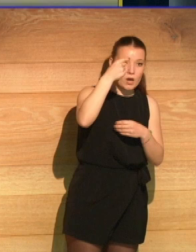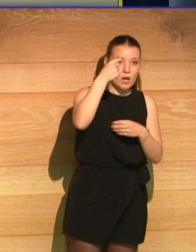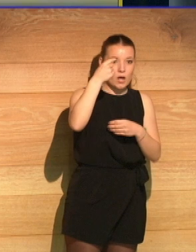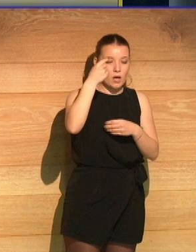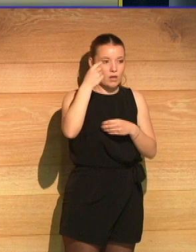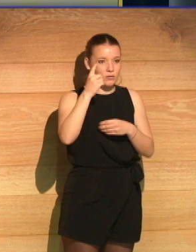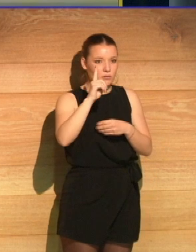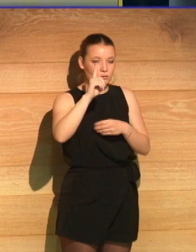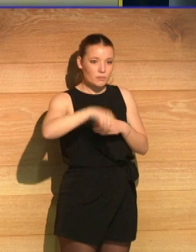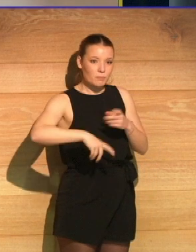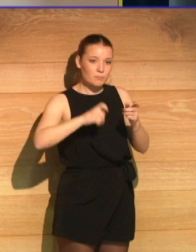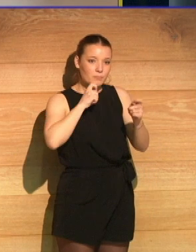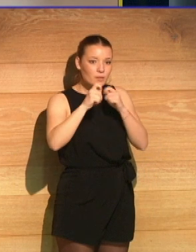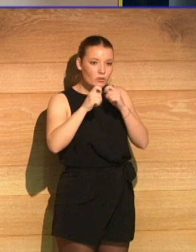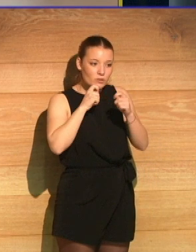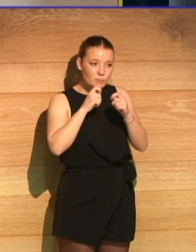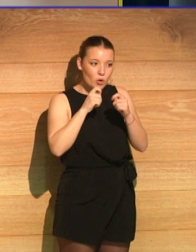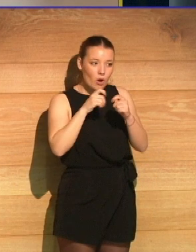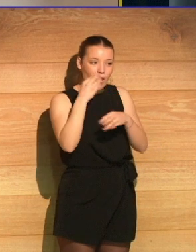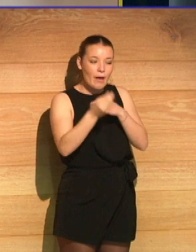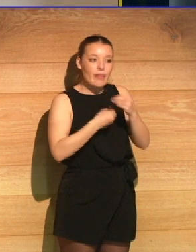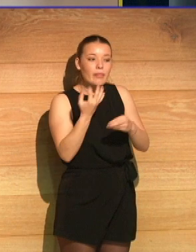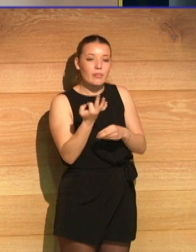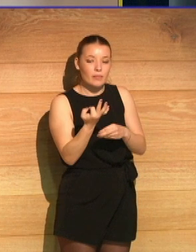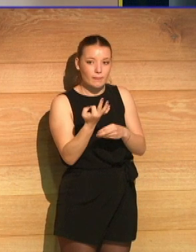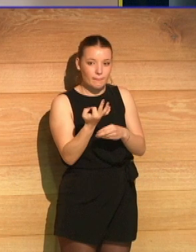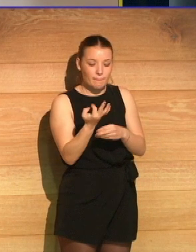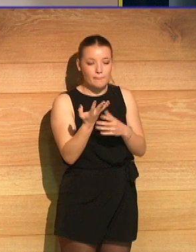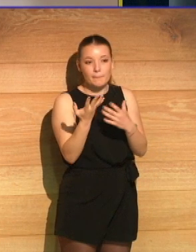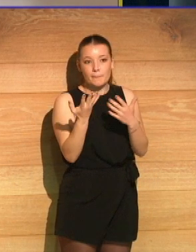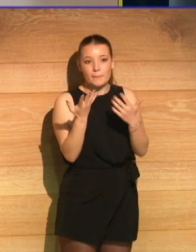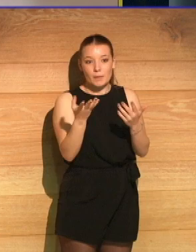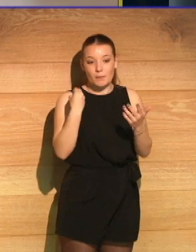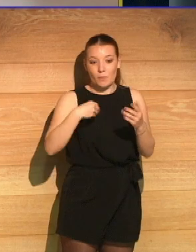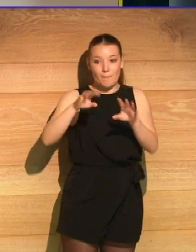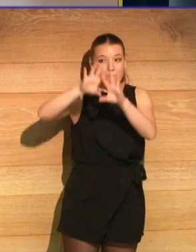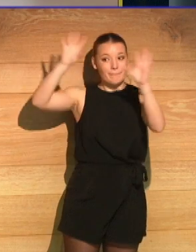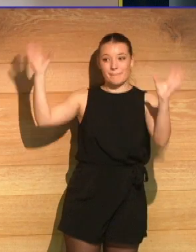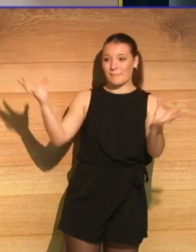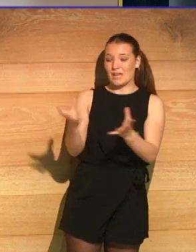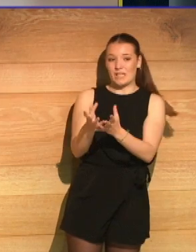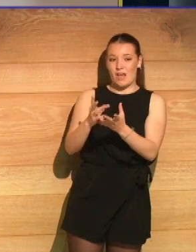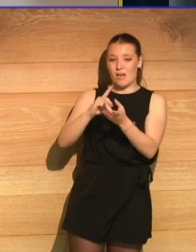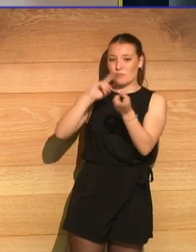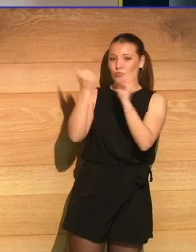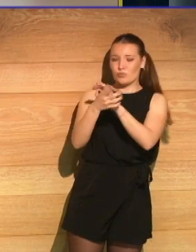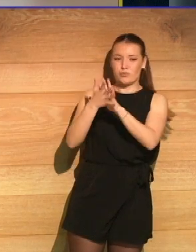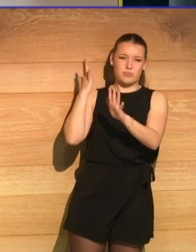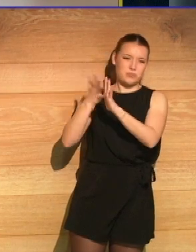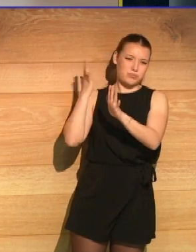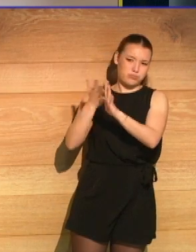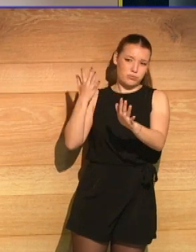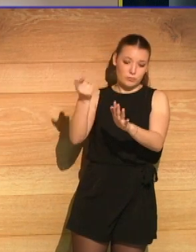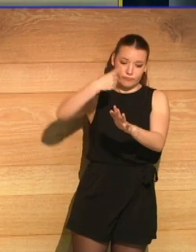periodismo ahora hacer es explicarle a la gente que el planeta está cambiando delante de nuestros ojos a una velocidad que quizás no hemos todavía acabado